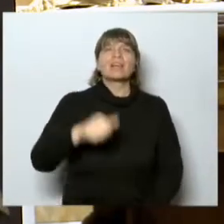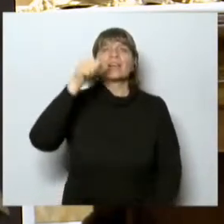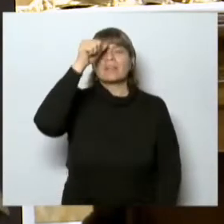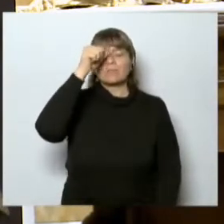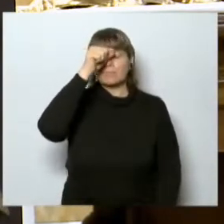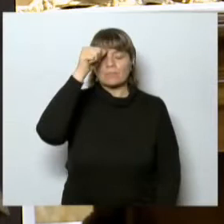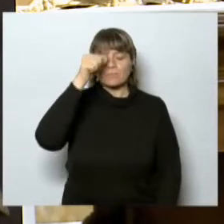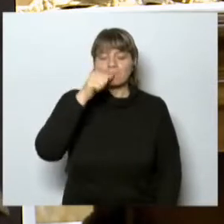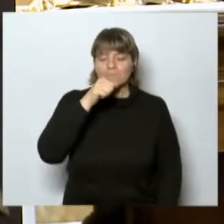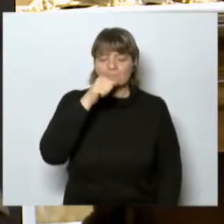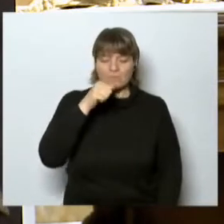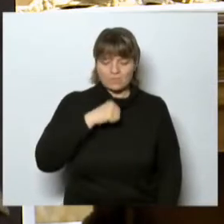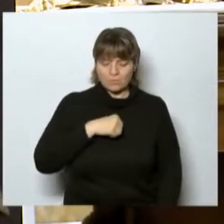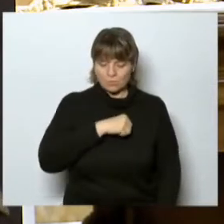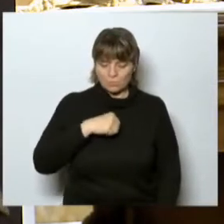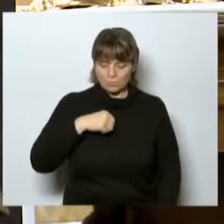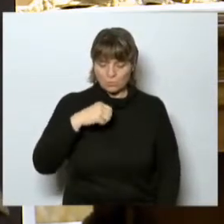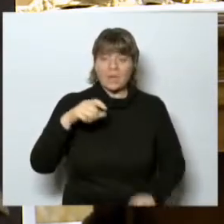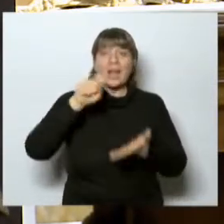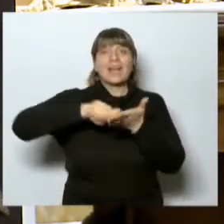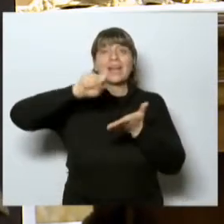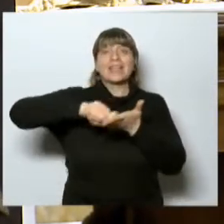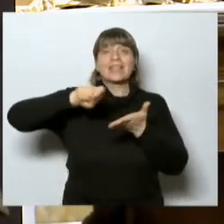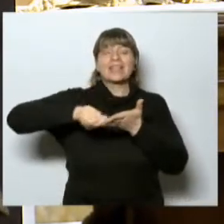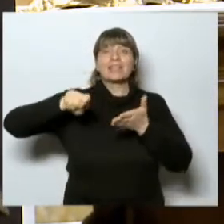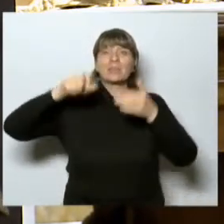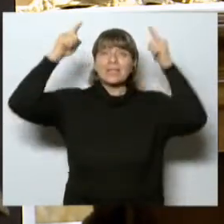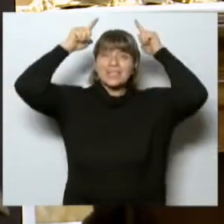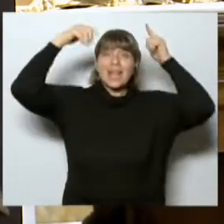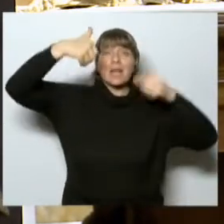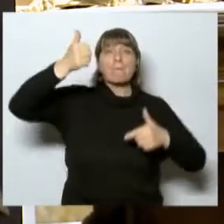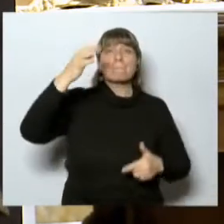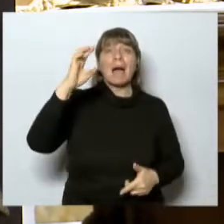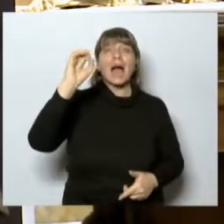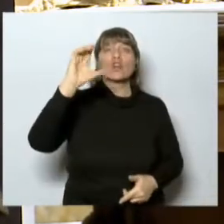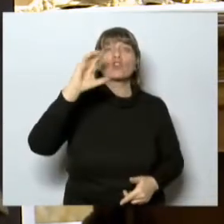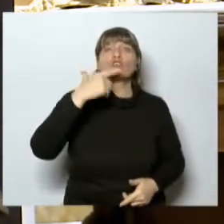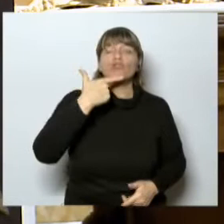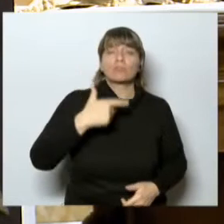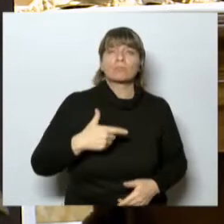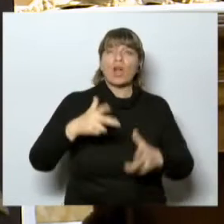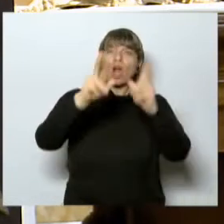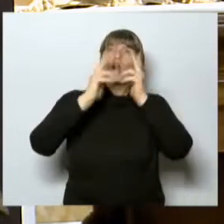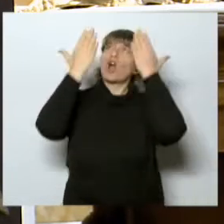Lectura del Santo Evangelio según San Marcos.